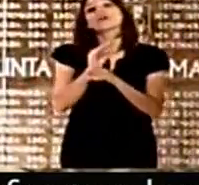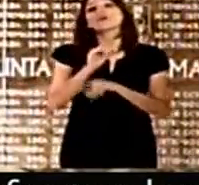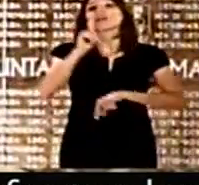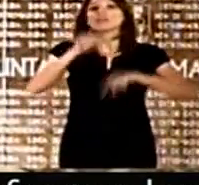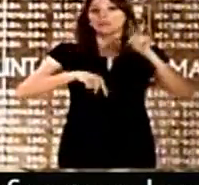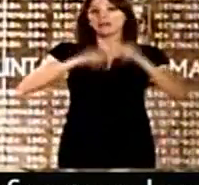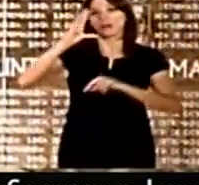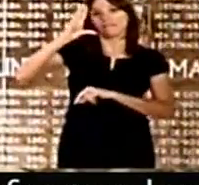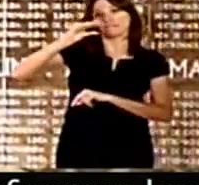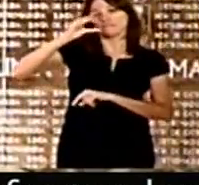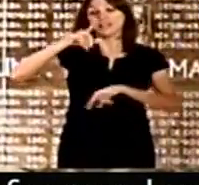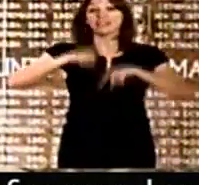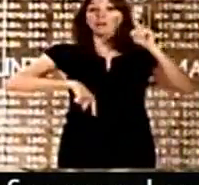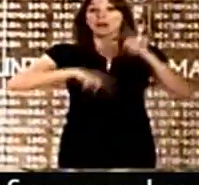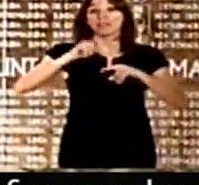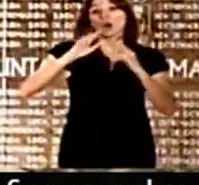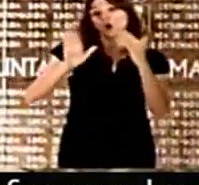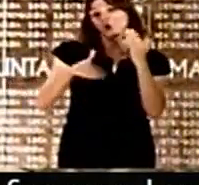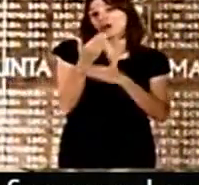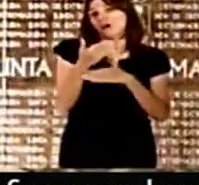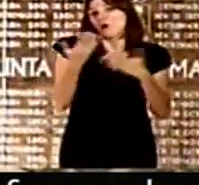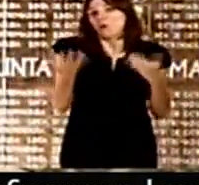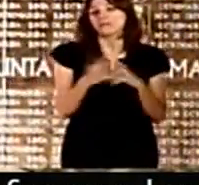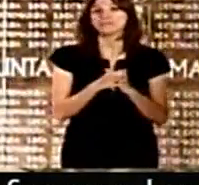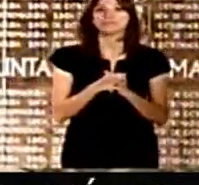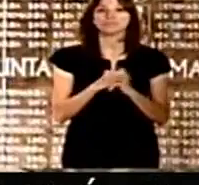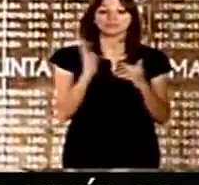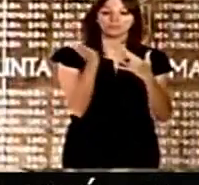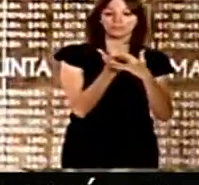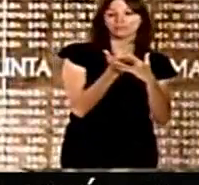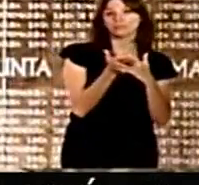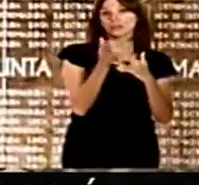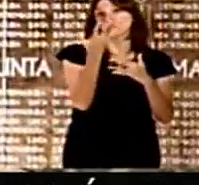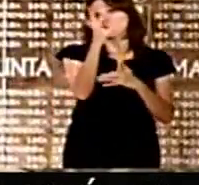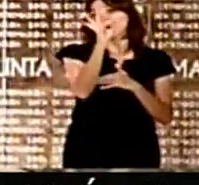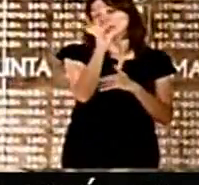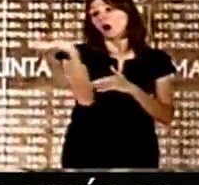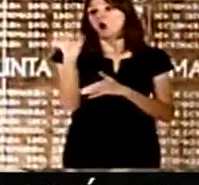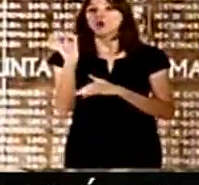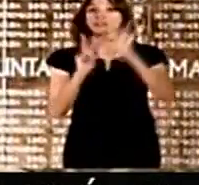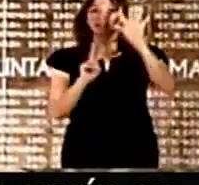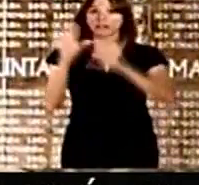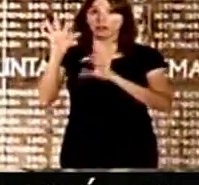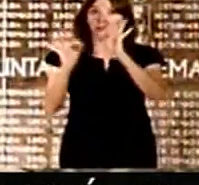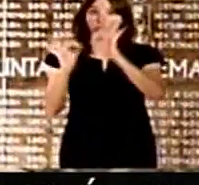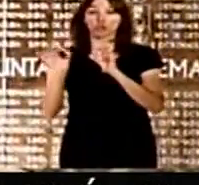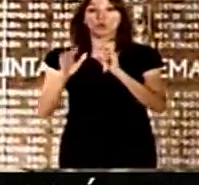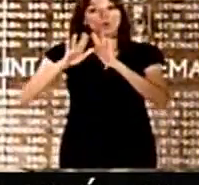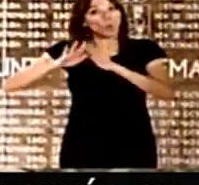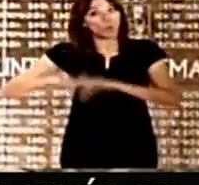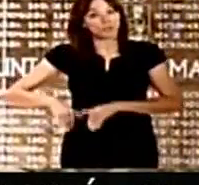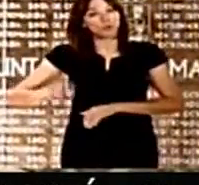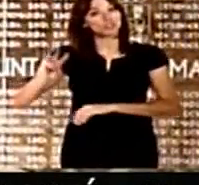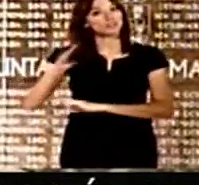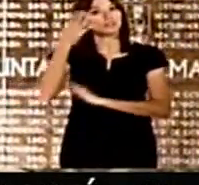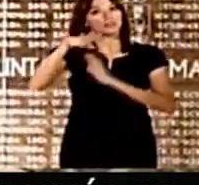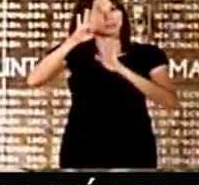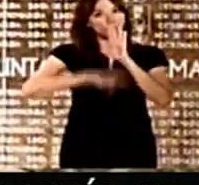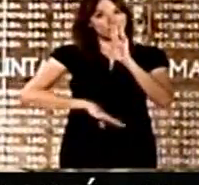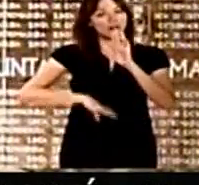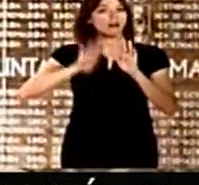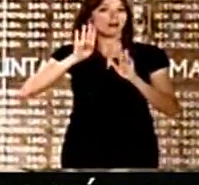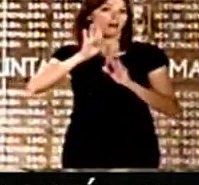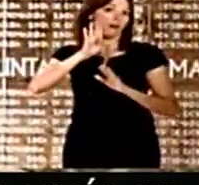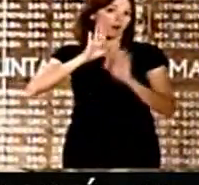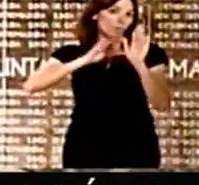función del tipo de jornada, bien sea al 50% o al 75%. Y, por último, el tercer programa que contiene esta